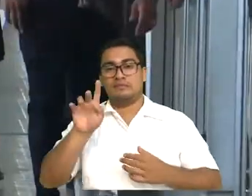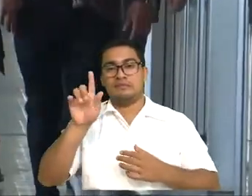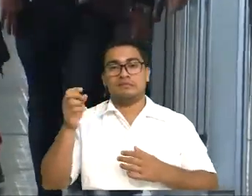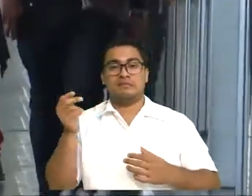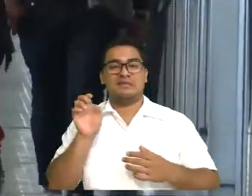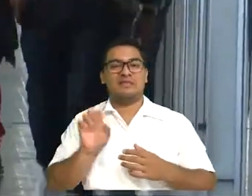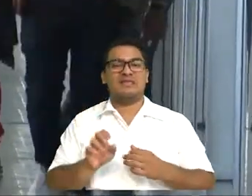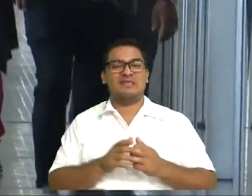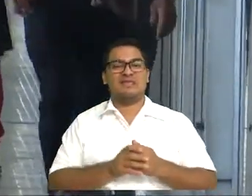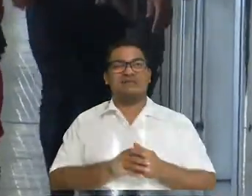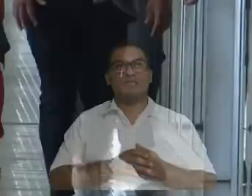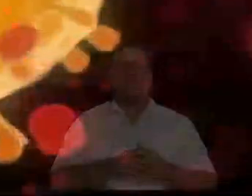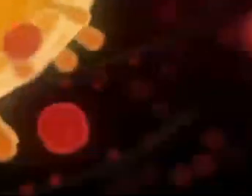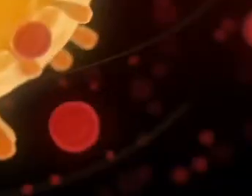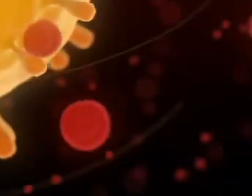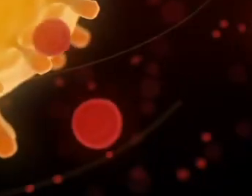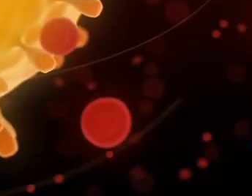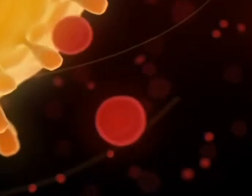Castro.